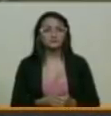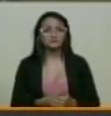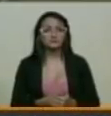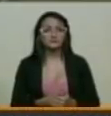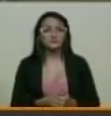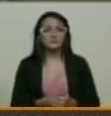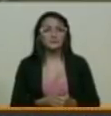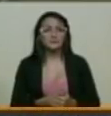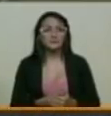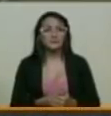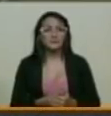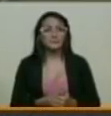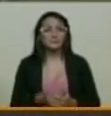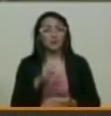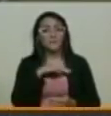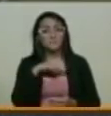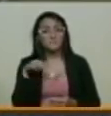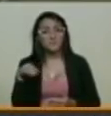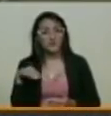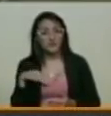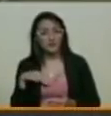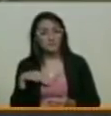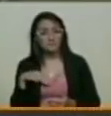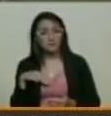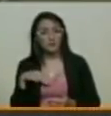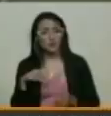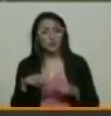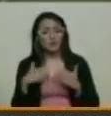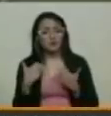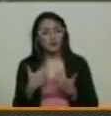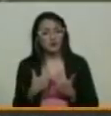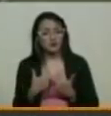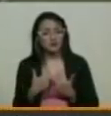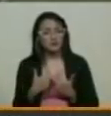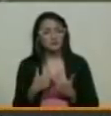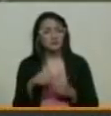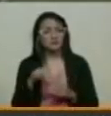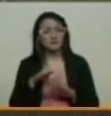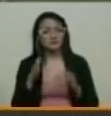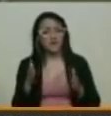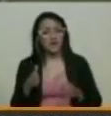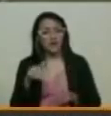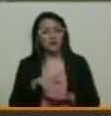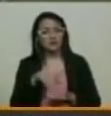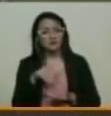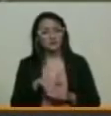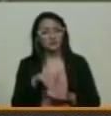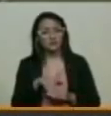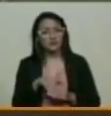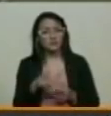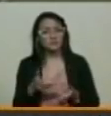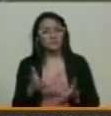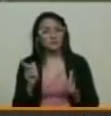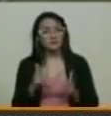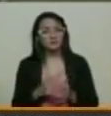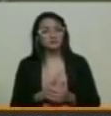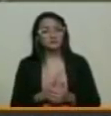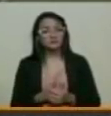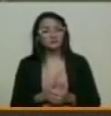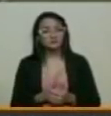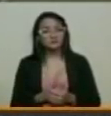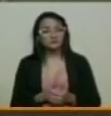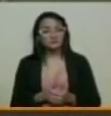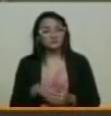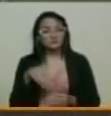que los miembros de en la mesa electoral, como en 5 mesas electorales, se permitió